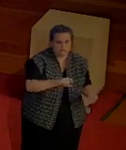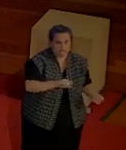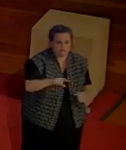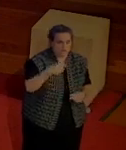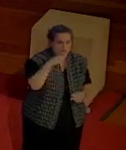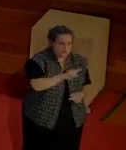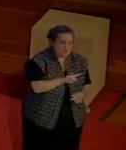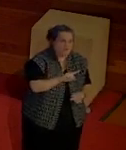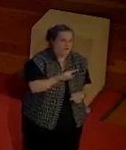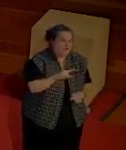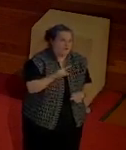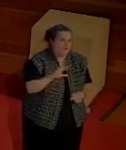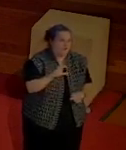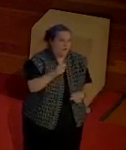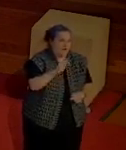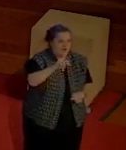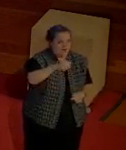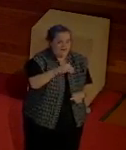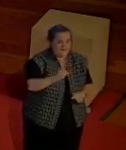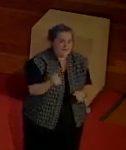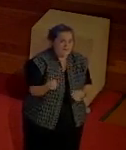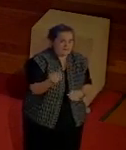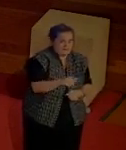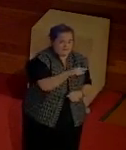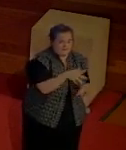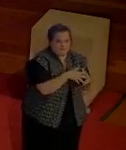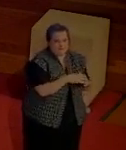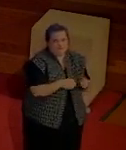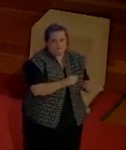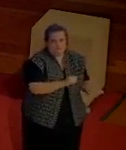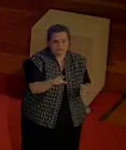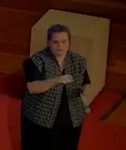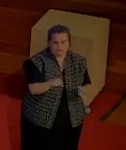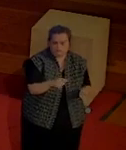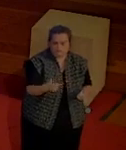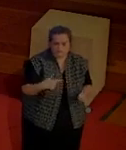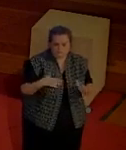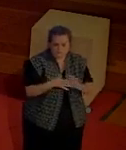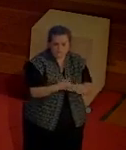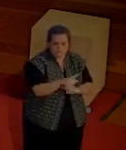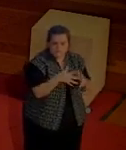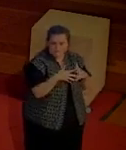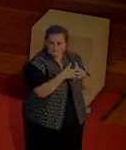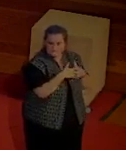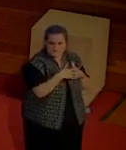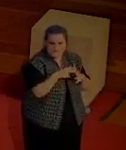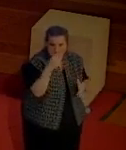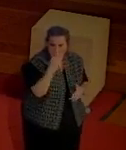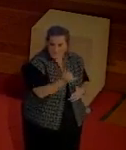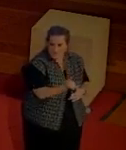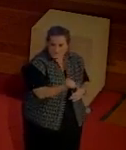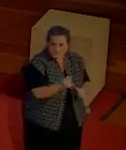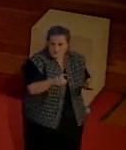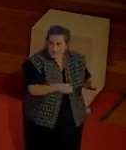Rusia por lo tanto tenemos un orden internacional con un actor que se llama Estados Unidos interesado como haríamos cualquier de nosotros si